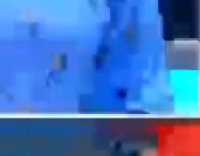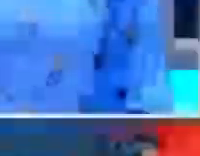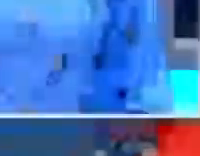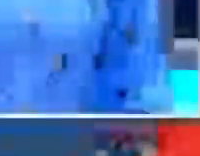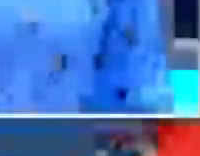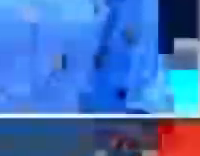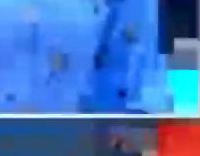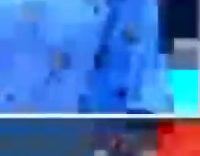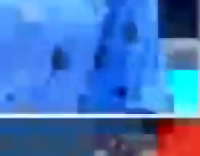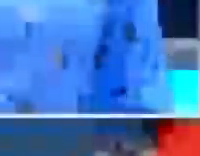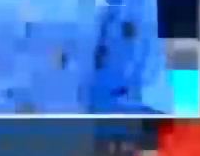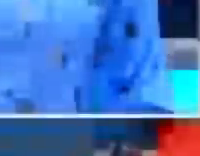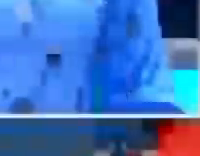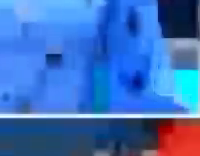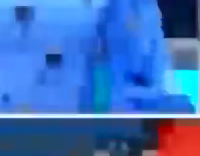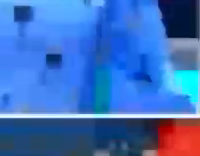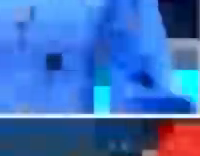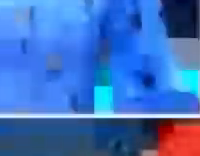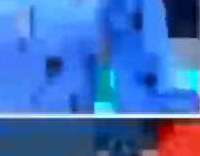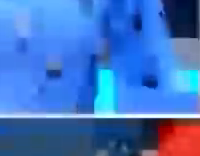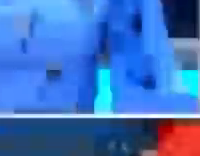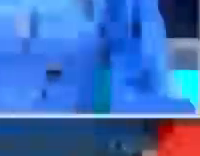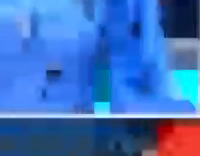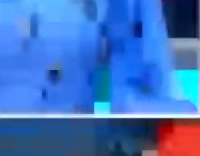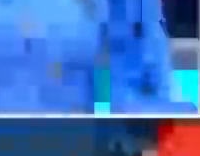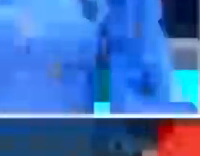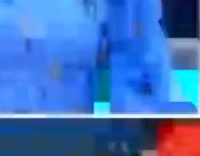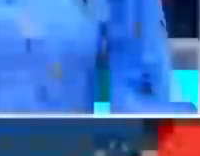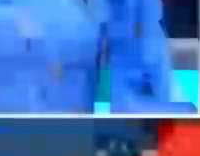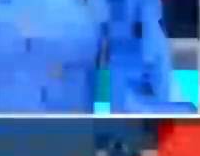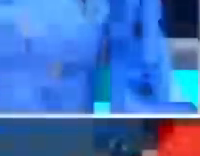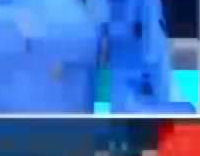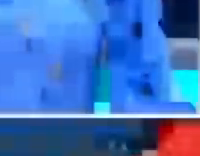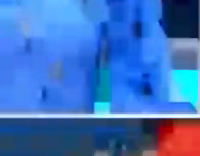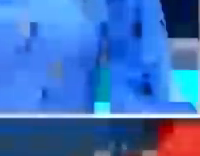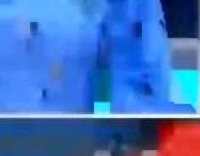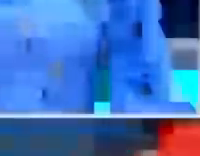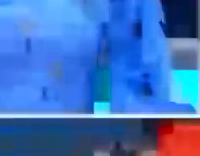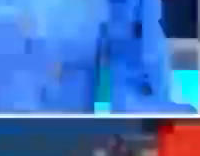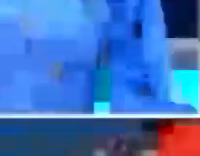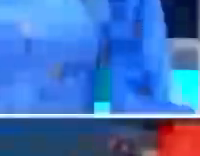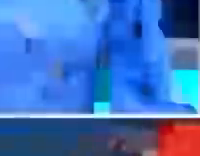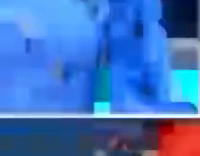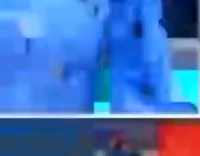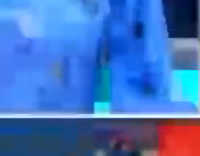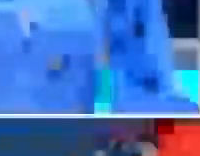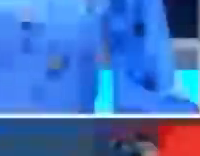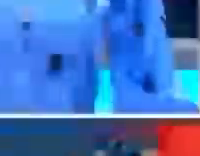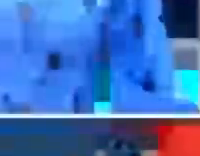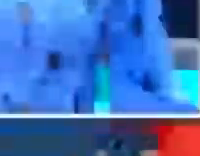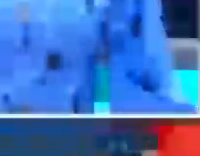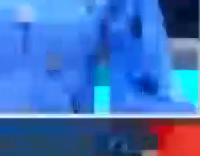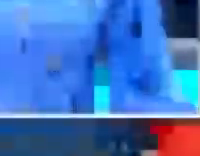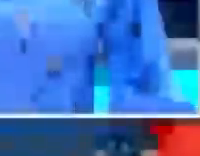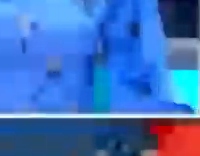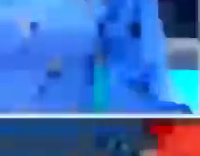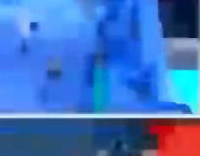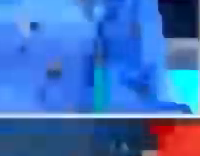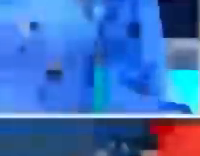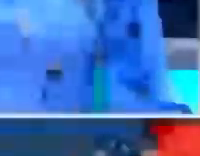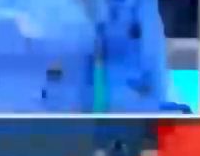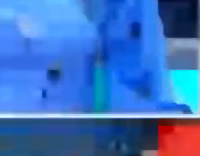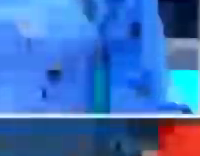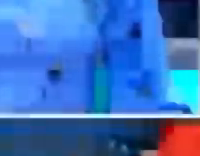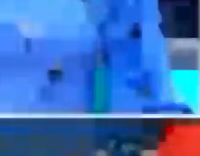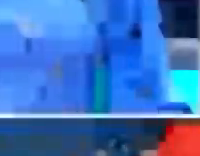María Gracia, ¿cómo estás? Feliz año para ti también, amiga. ¿Qué tal? ¿Cómo estás, Liz? Amigos, un muy feliz año para todos ustedes. Ahora continuamos con el tema.